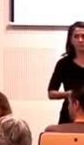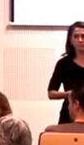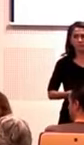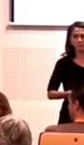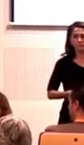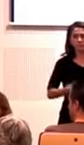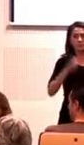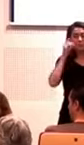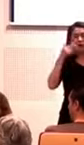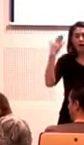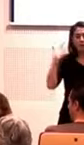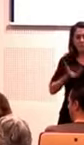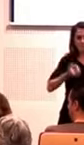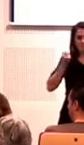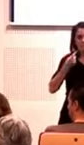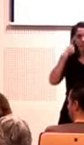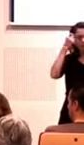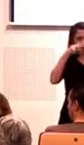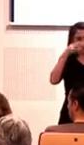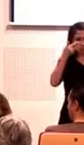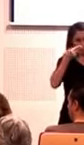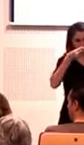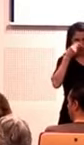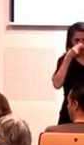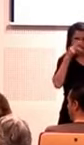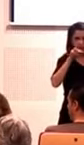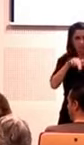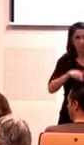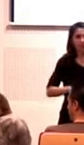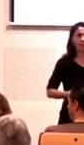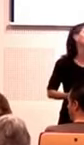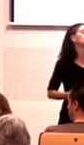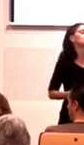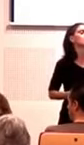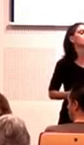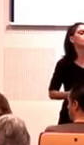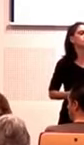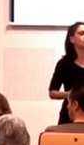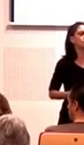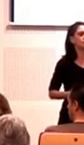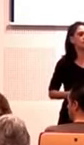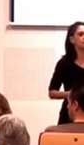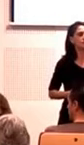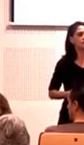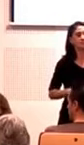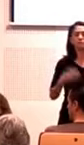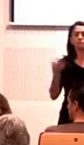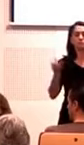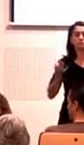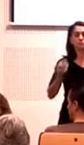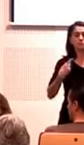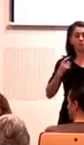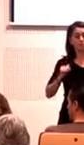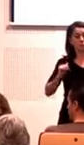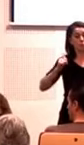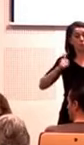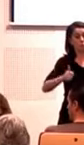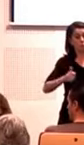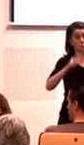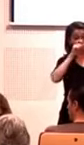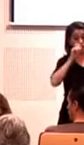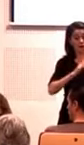había comentado antes, y creo que también es interesante el comentarlo. Y es que, bueno, pues en los primeros años, con aquella